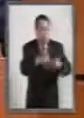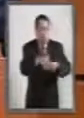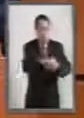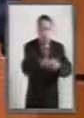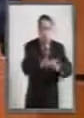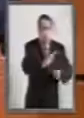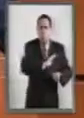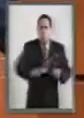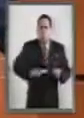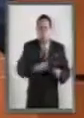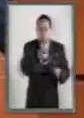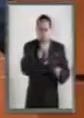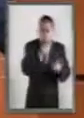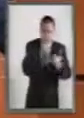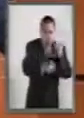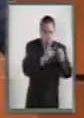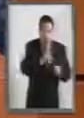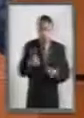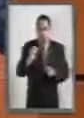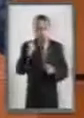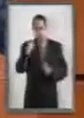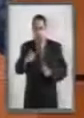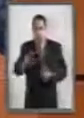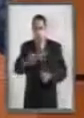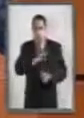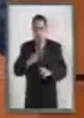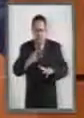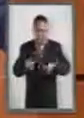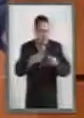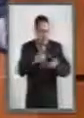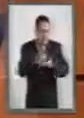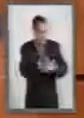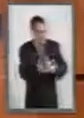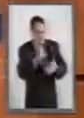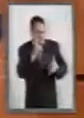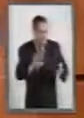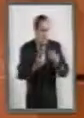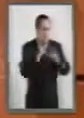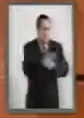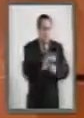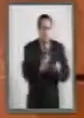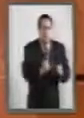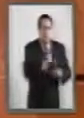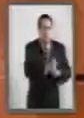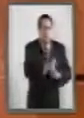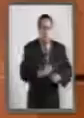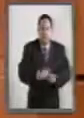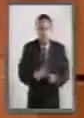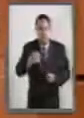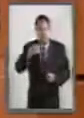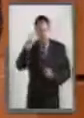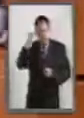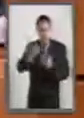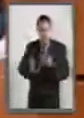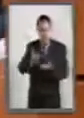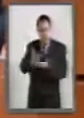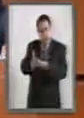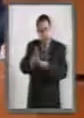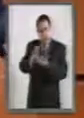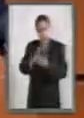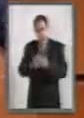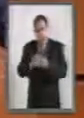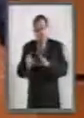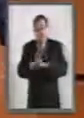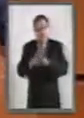y municipales en la tarea de prestar el servicio público de seguridad. Esta iniciativa